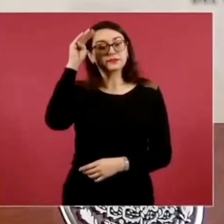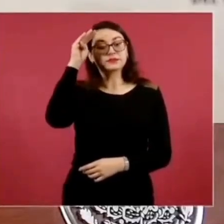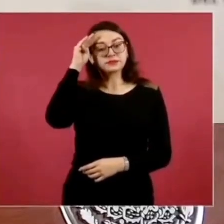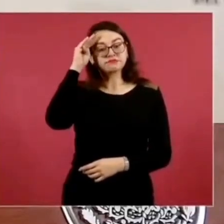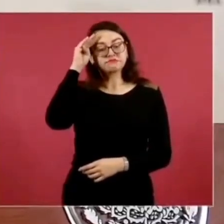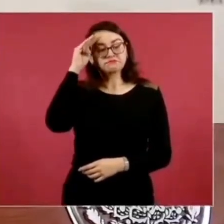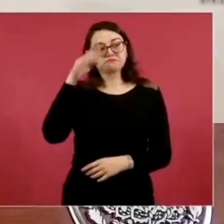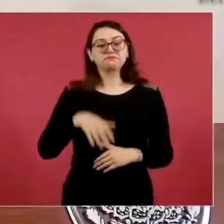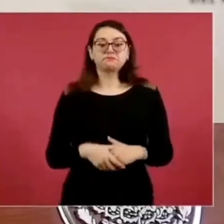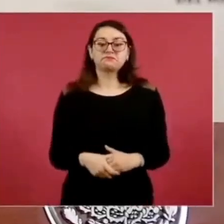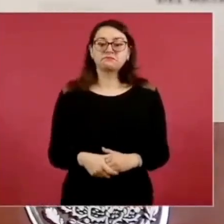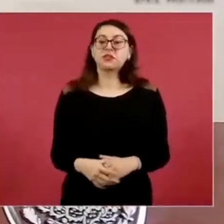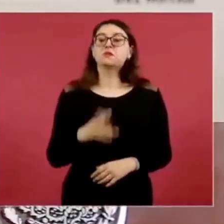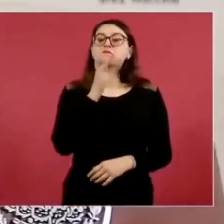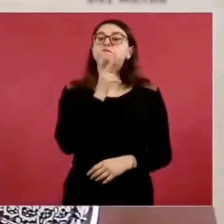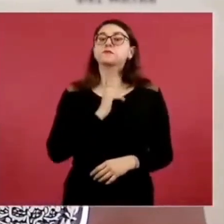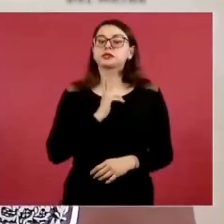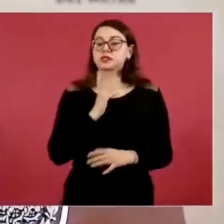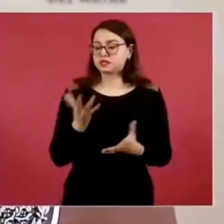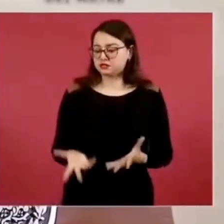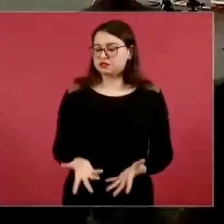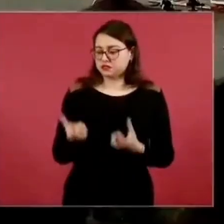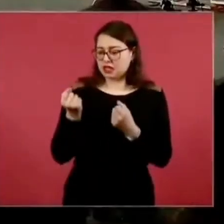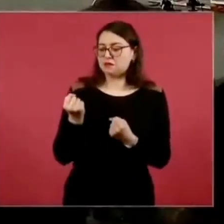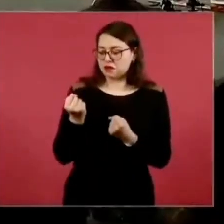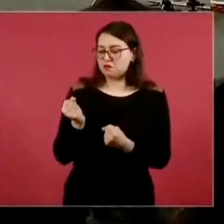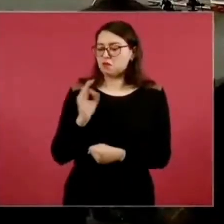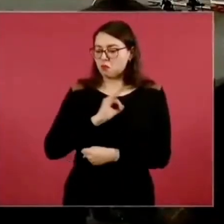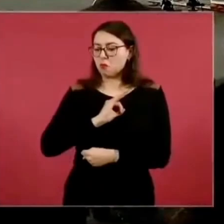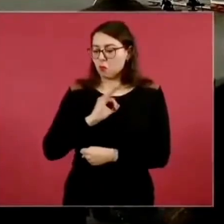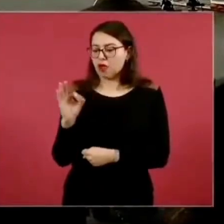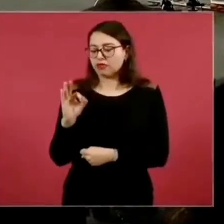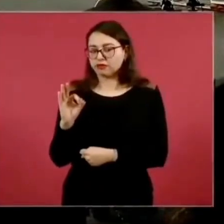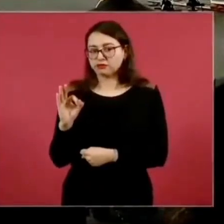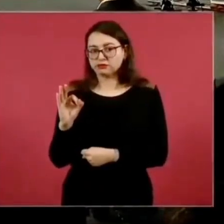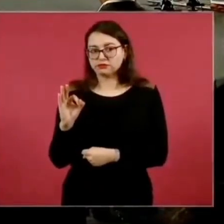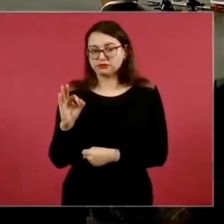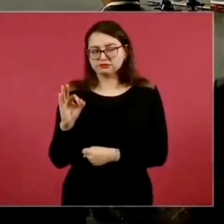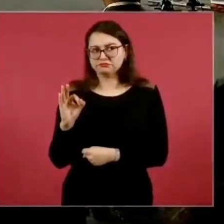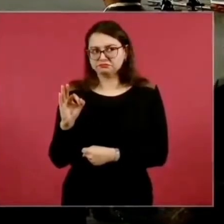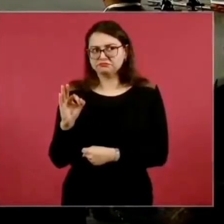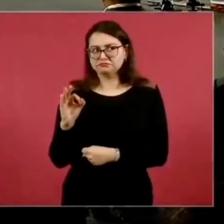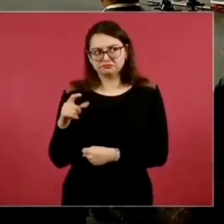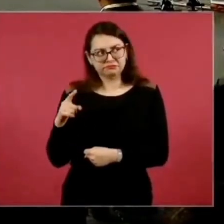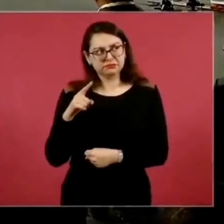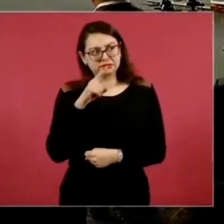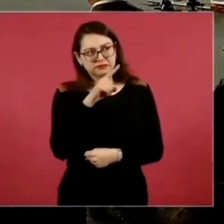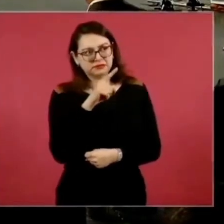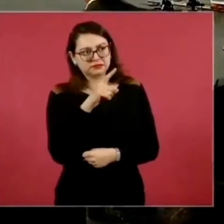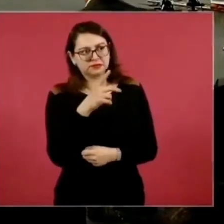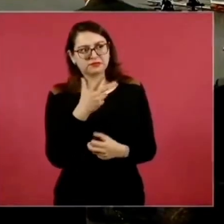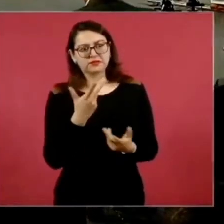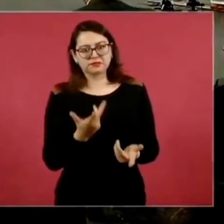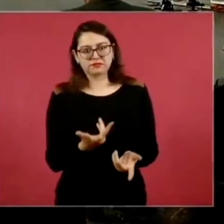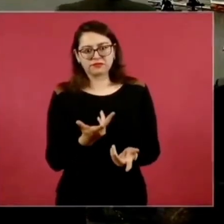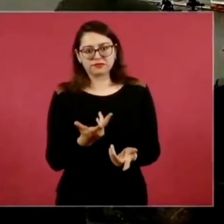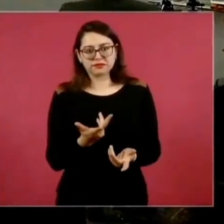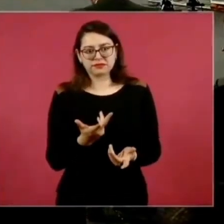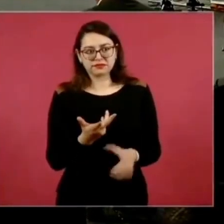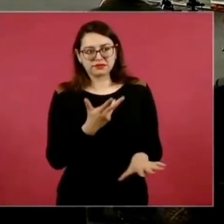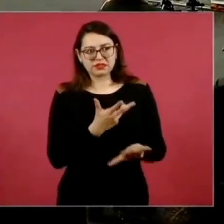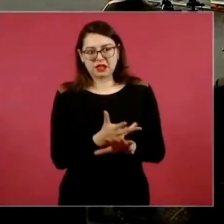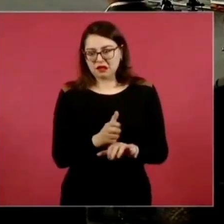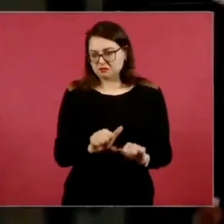cabo la expropiación sin riesgos de que nos invadieran, porque estaba en puerta la Segunda Guerra